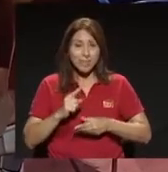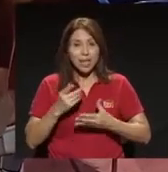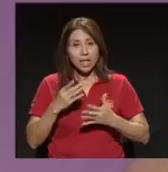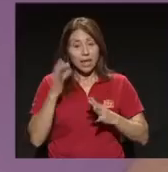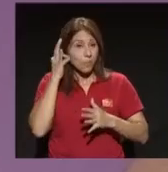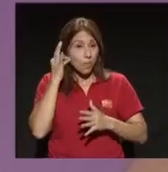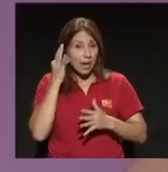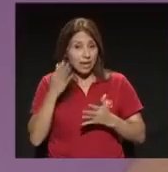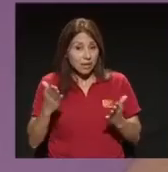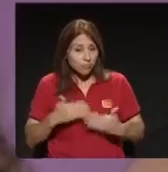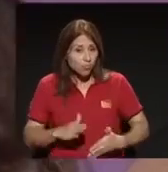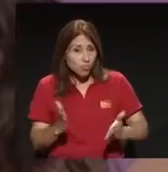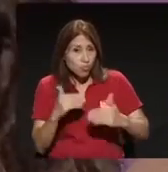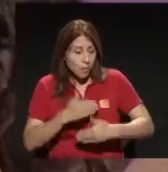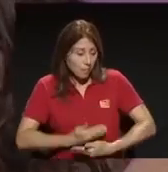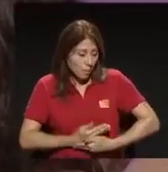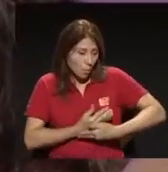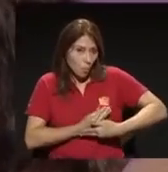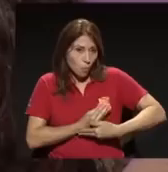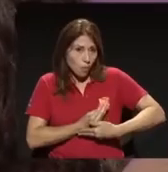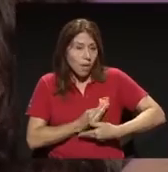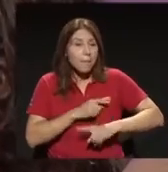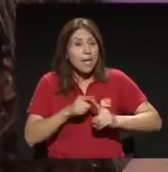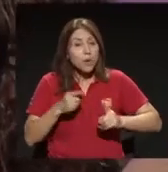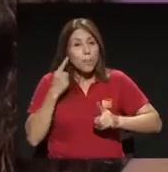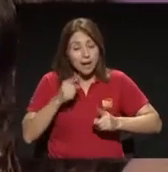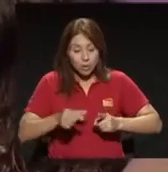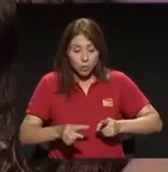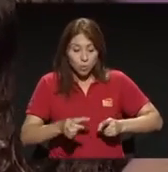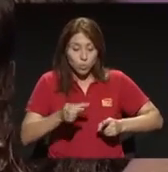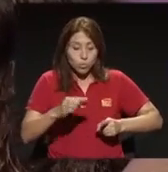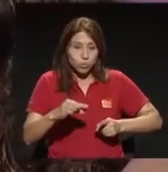poder mantener una lactancia exitosa